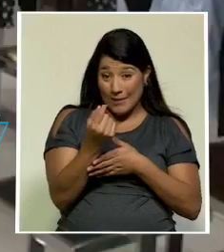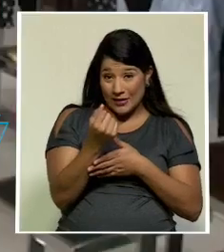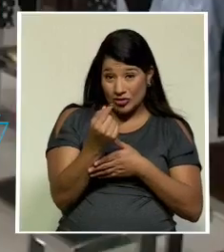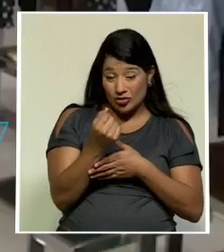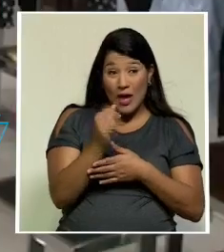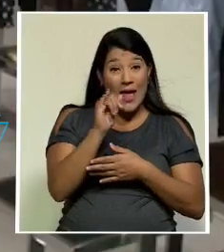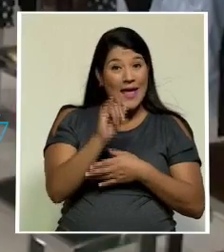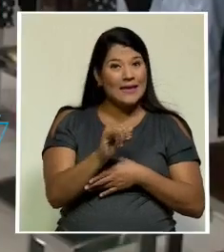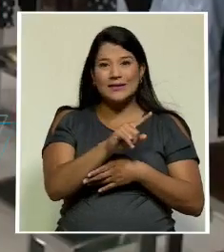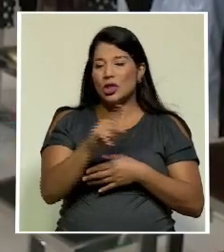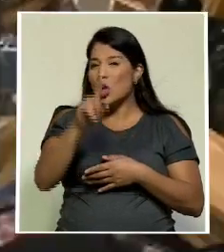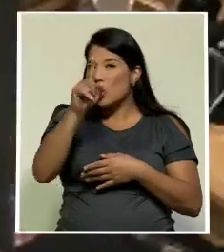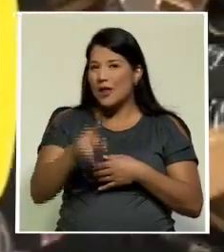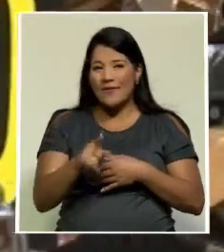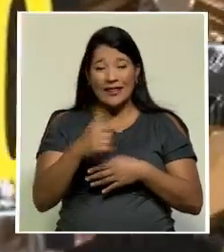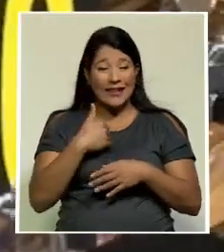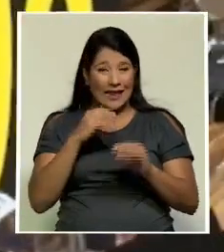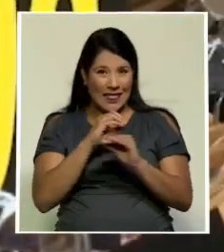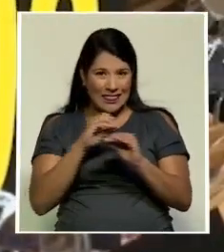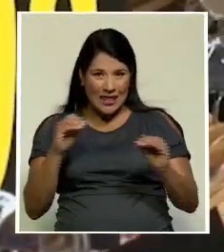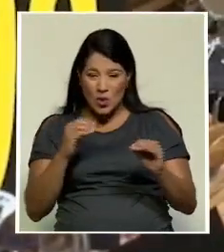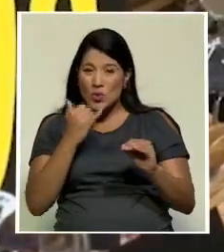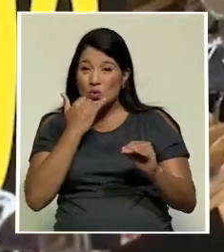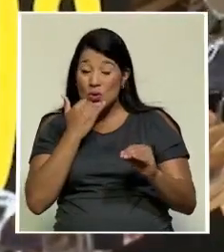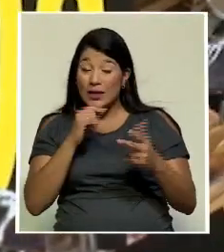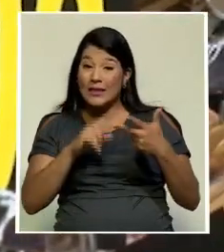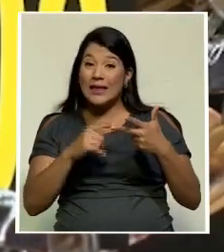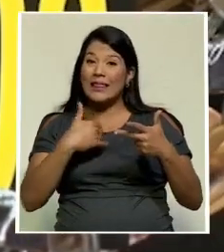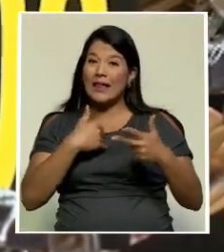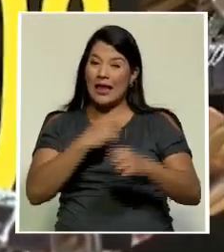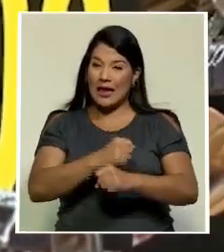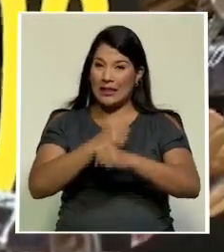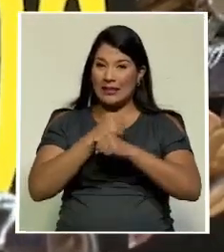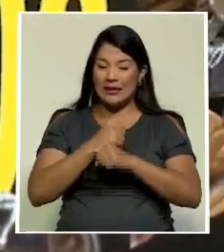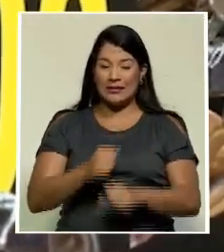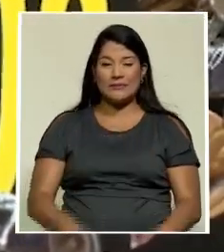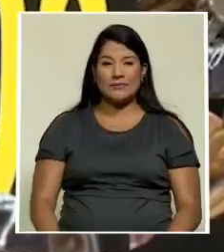tenga ningún desperfecto y que cuente con la garantía respectiva.